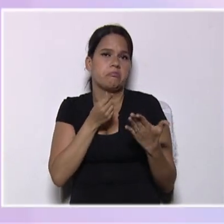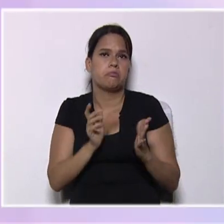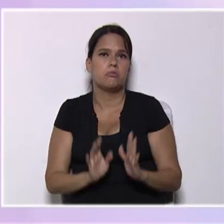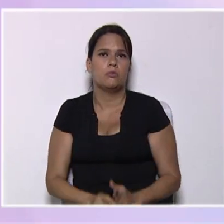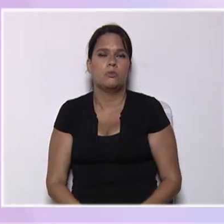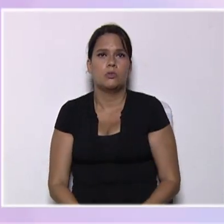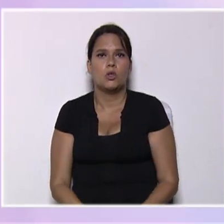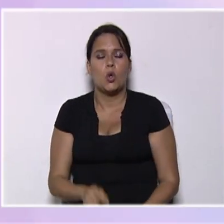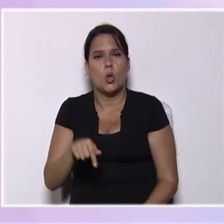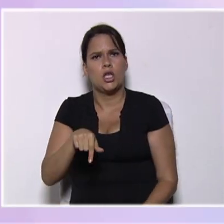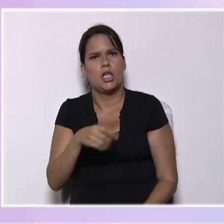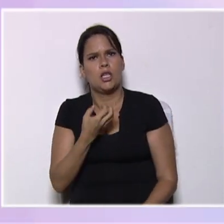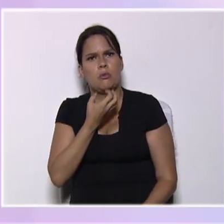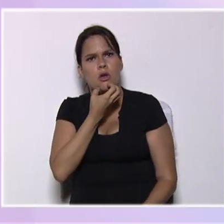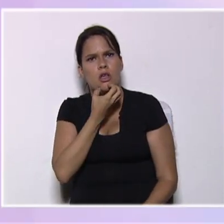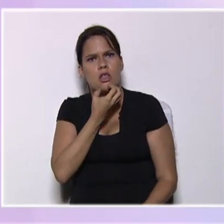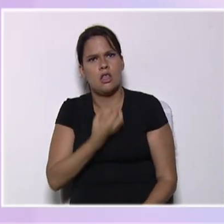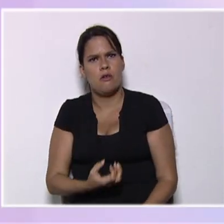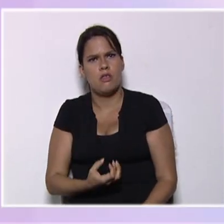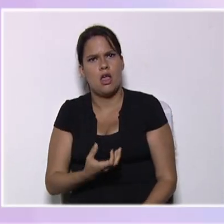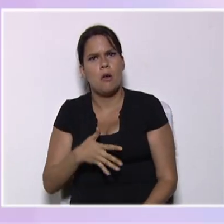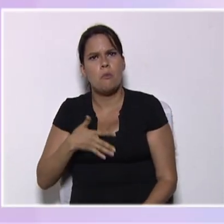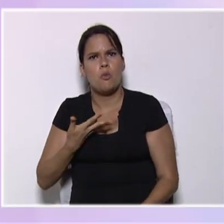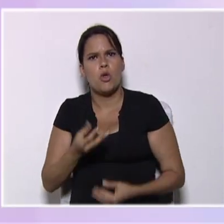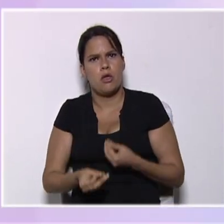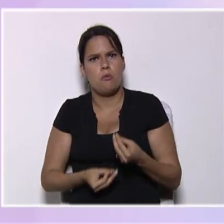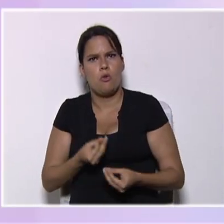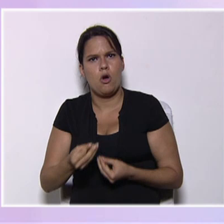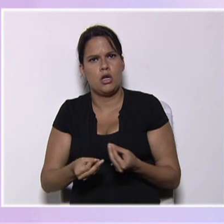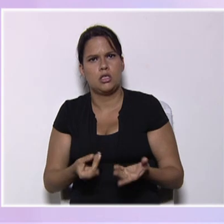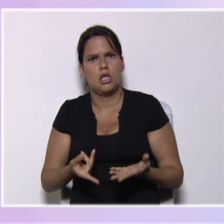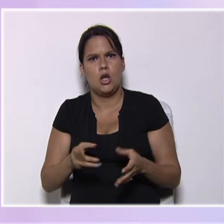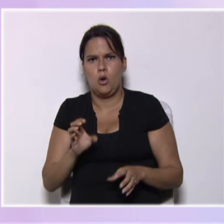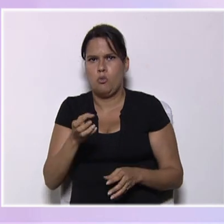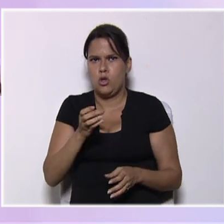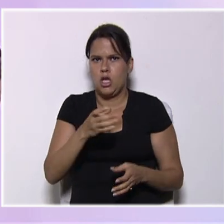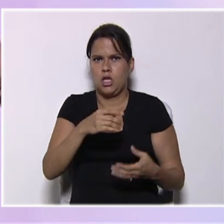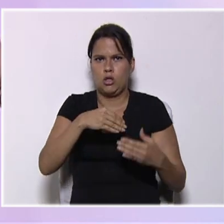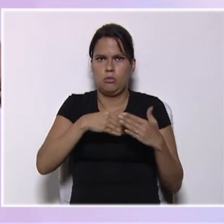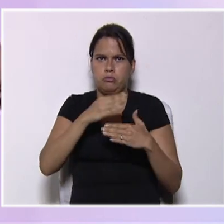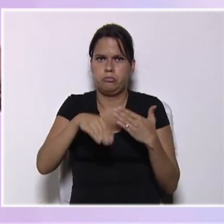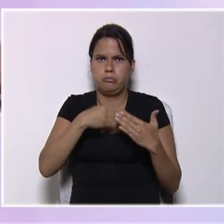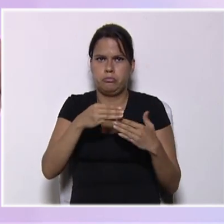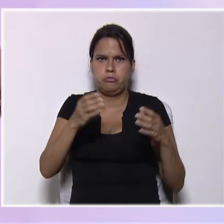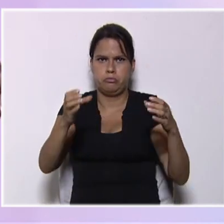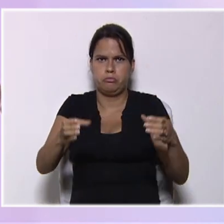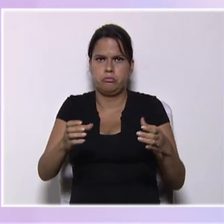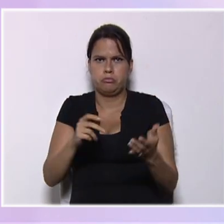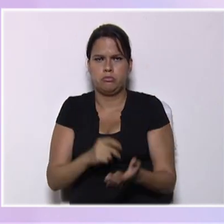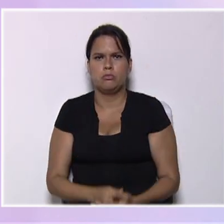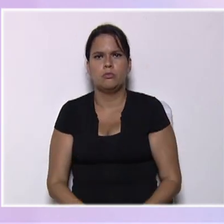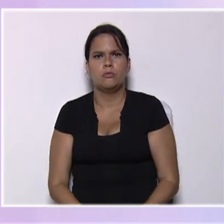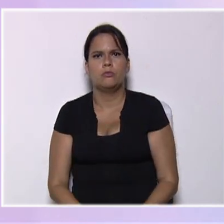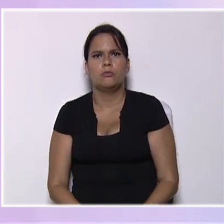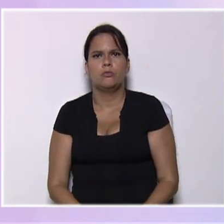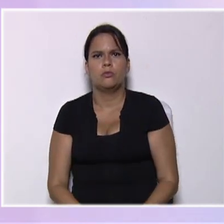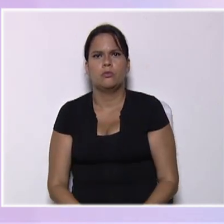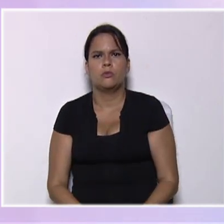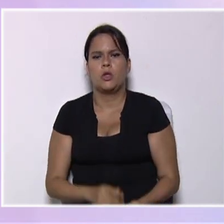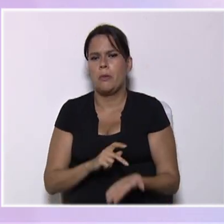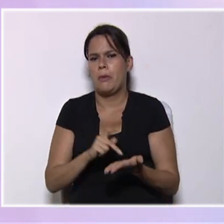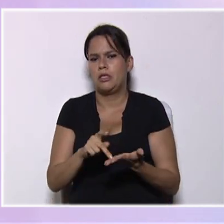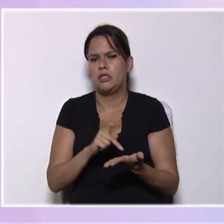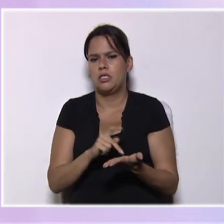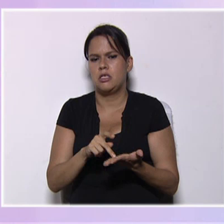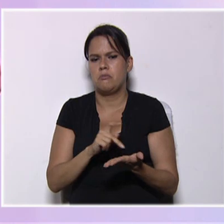que estamos en Navidad, sí, podemos hacer el pesebre con todos los participantes de él. Exactamente. ¿Sí? Entonces sería muy